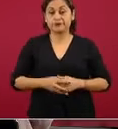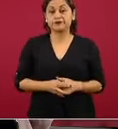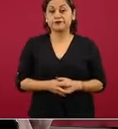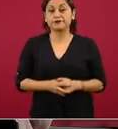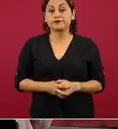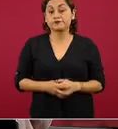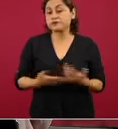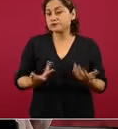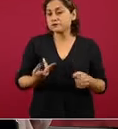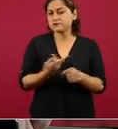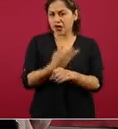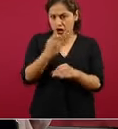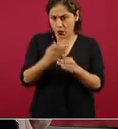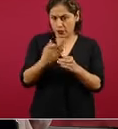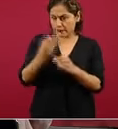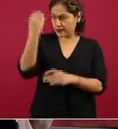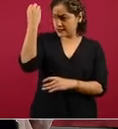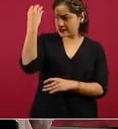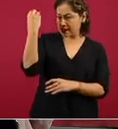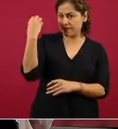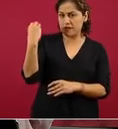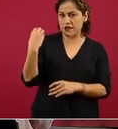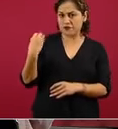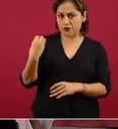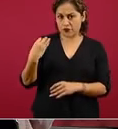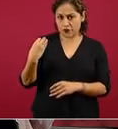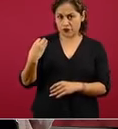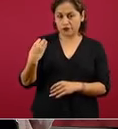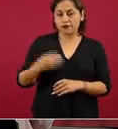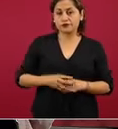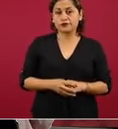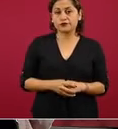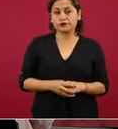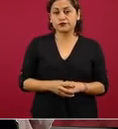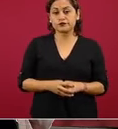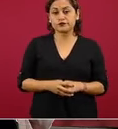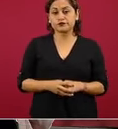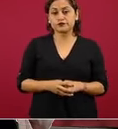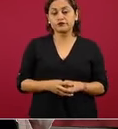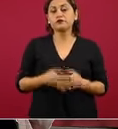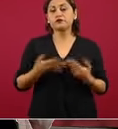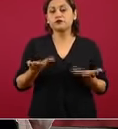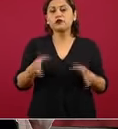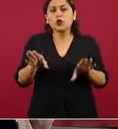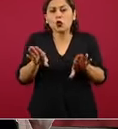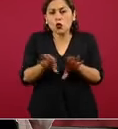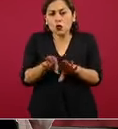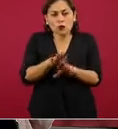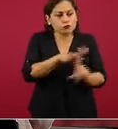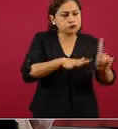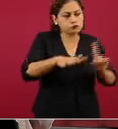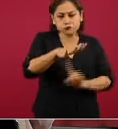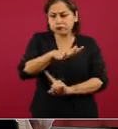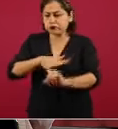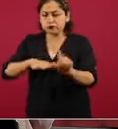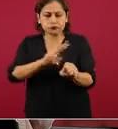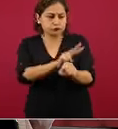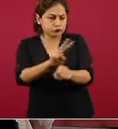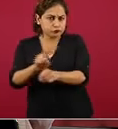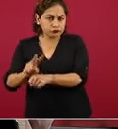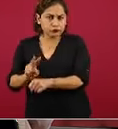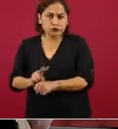el semáforo vigente actual, como ya lo hemos presentado, por los diferentes criterios, hubo 3